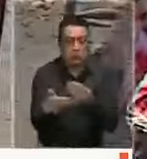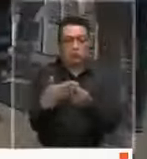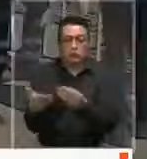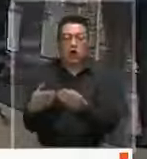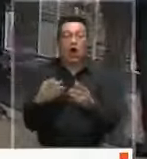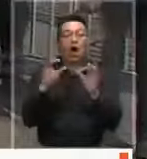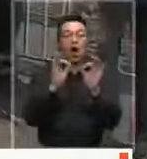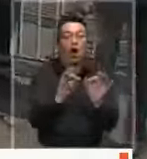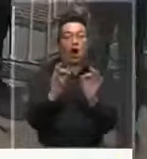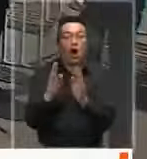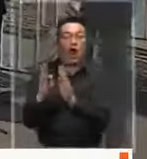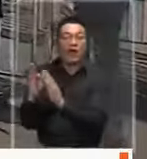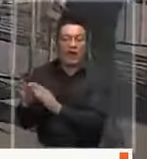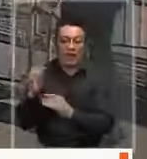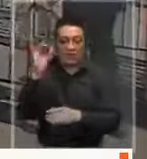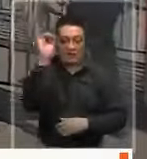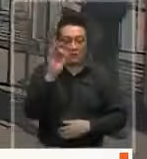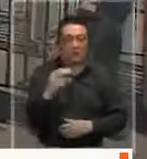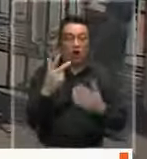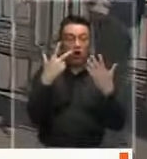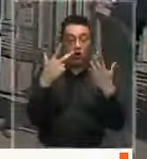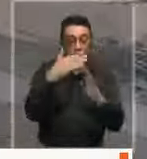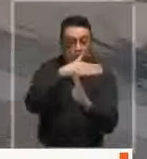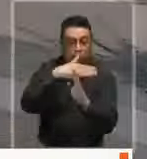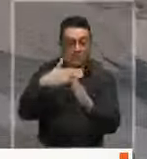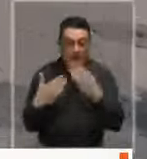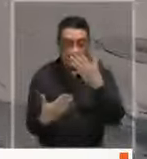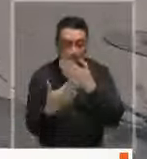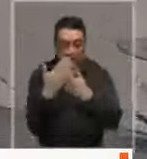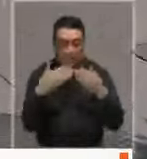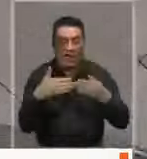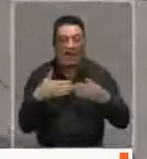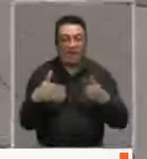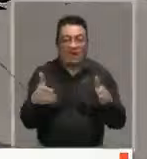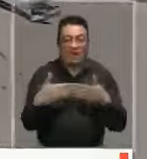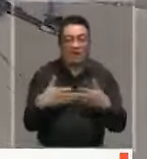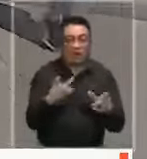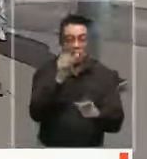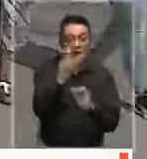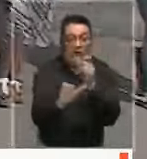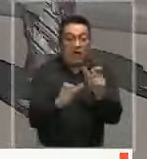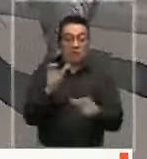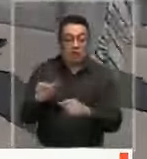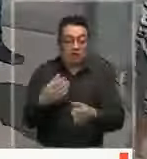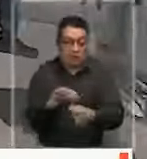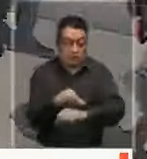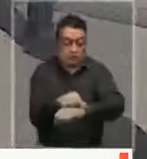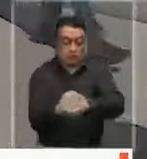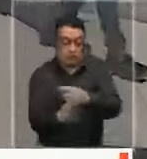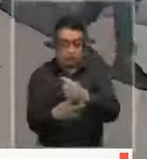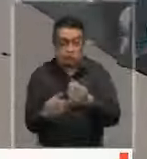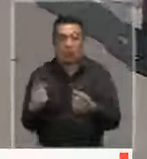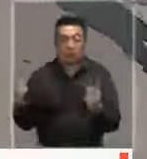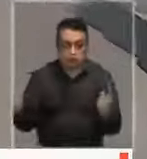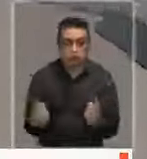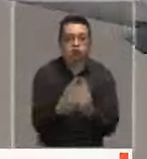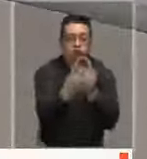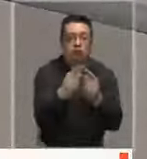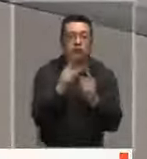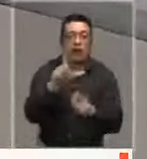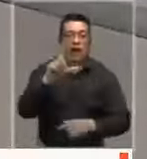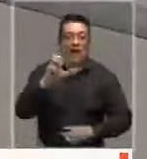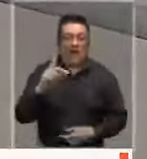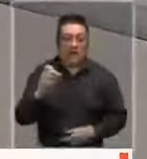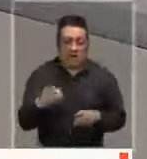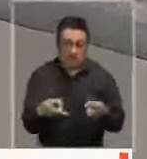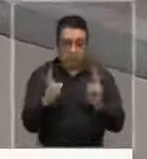sábado. Las puertas abrirán a las 8:30 de la mañana. Las personas recibirán un brazalete para el encuentro con Leda. Habrá una